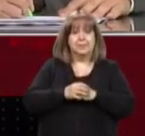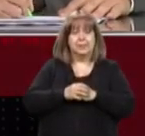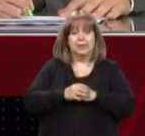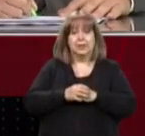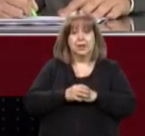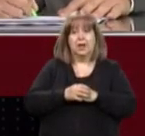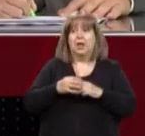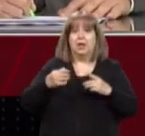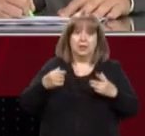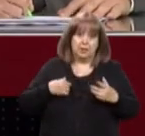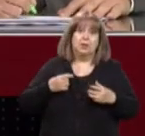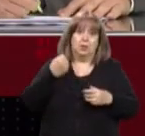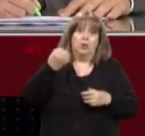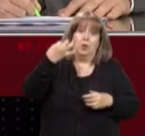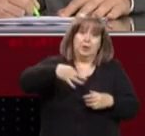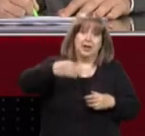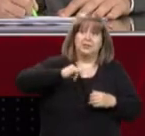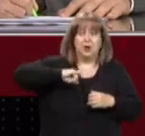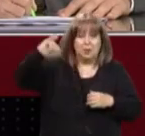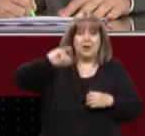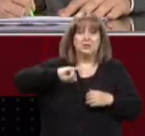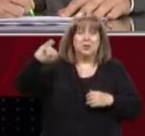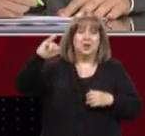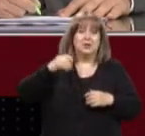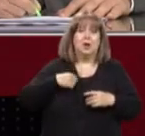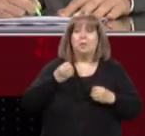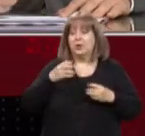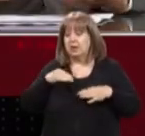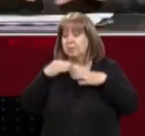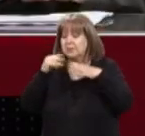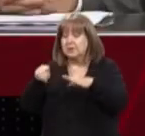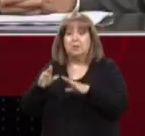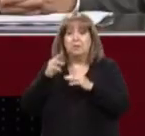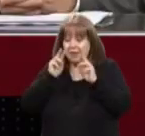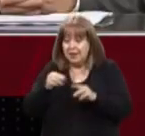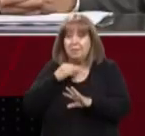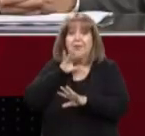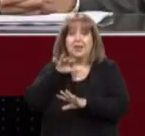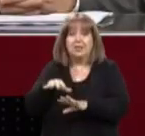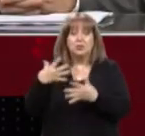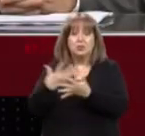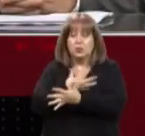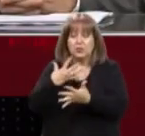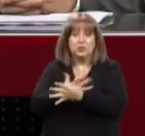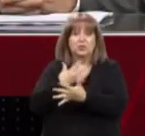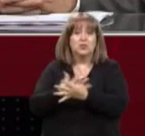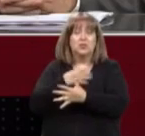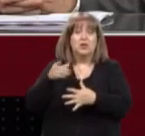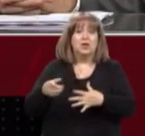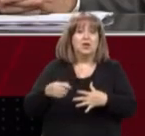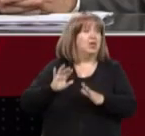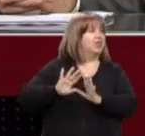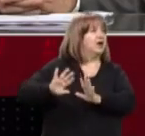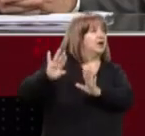de haber no haber denunciado, de haber hecho la vista para el costado y no haber denunciado. Nuestro abogado va